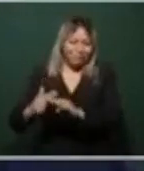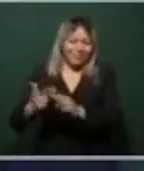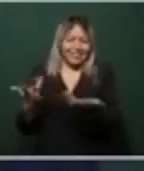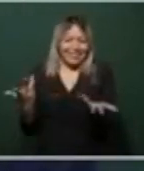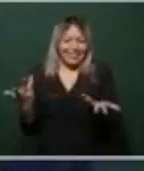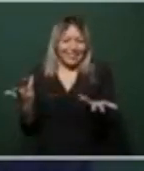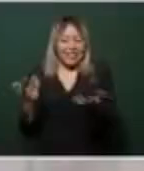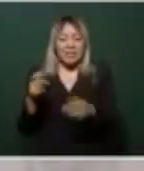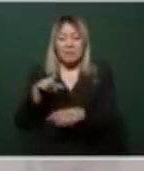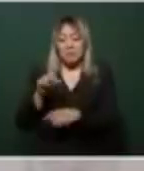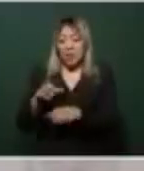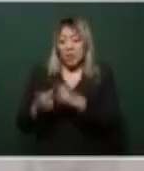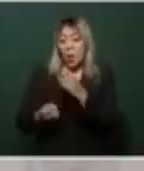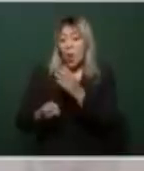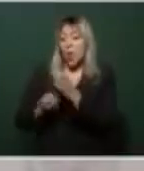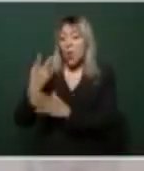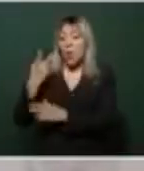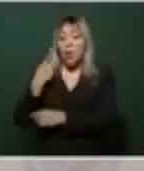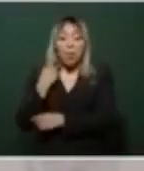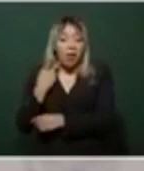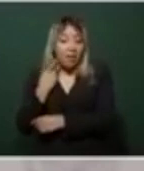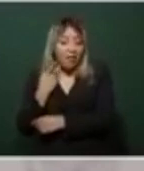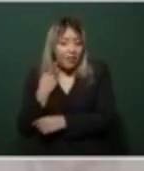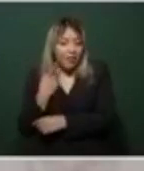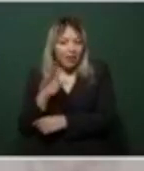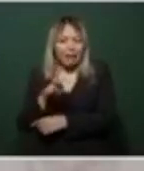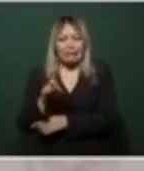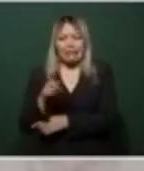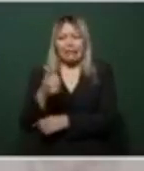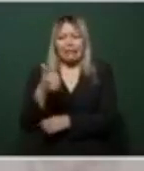El periodo neoliberal, 36.